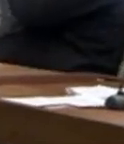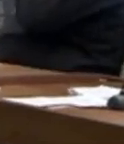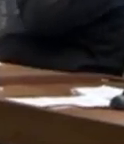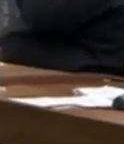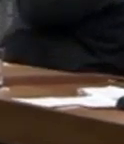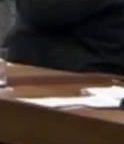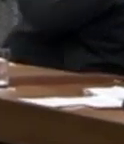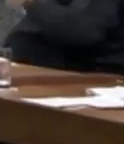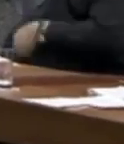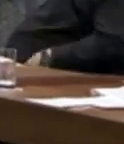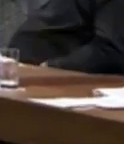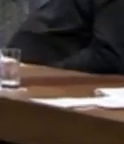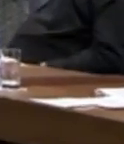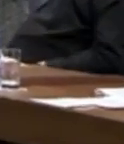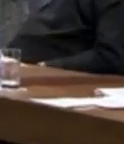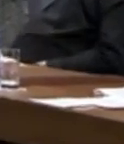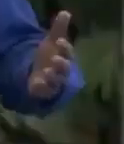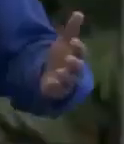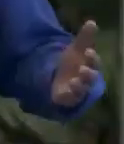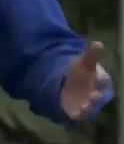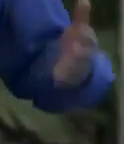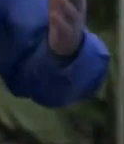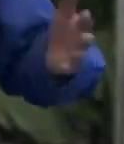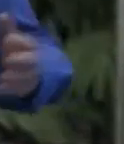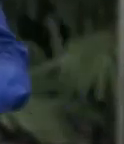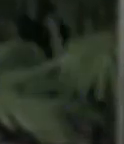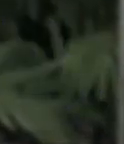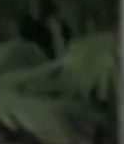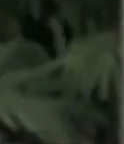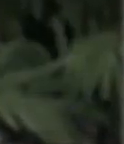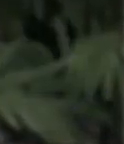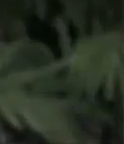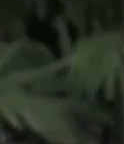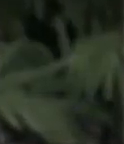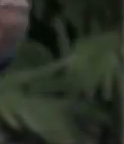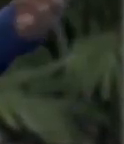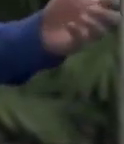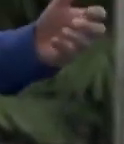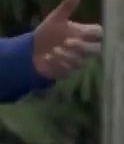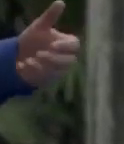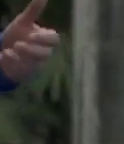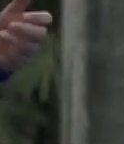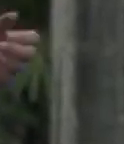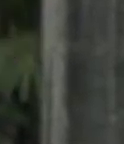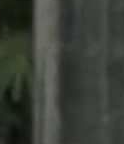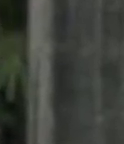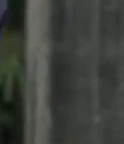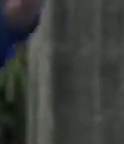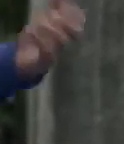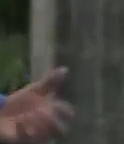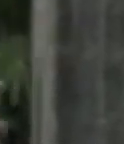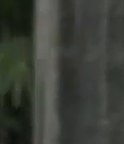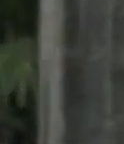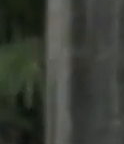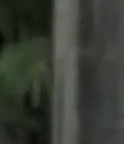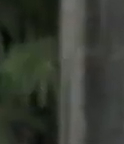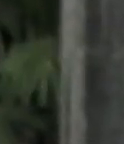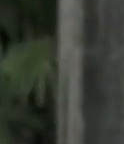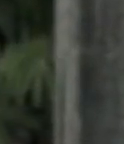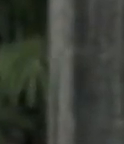política y que la OEA también empieza a jugar su papel en la guerra no convencional. Ha sido